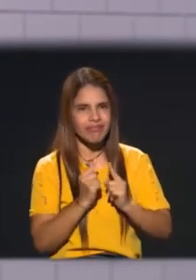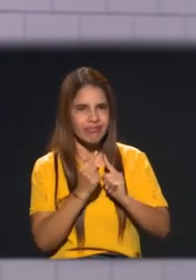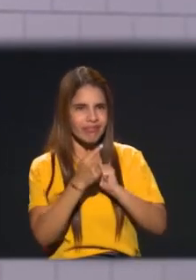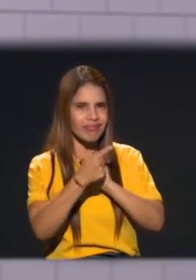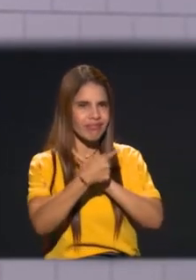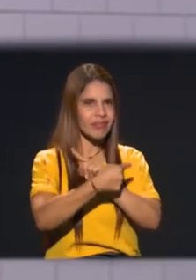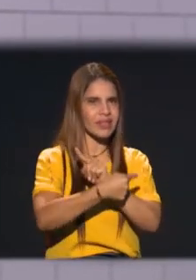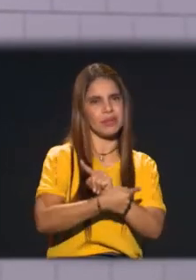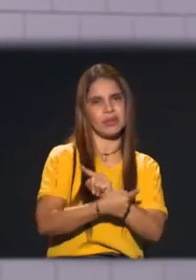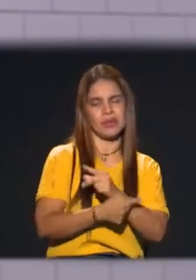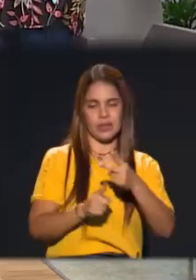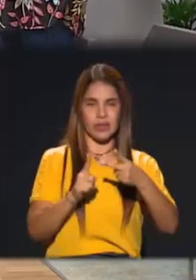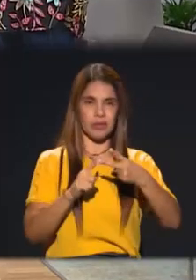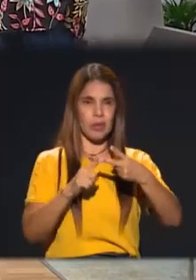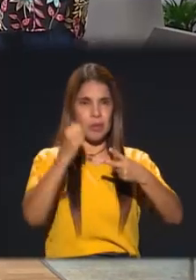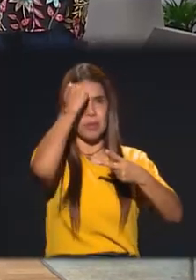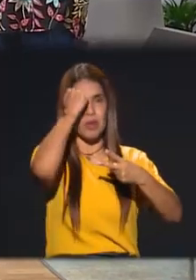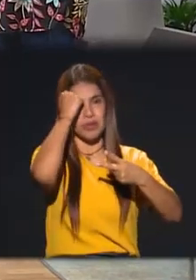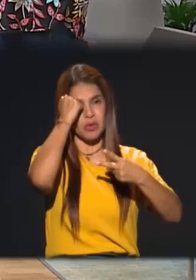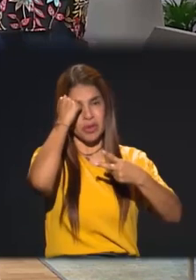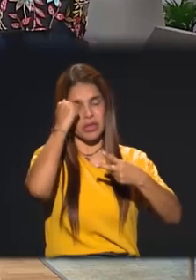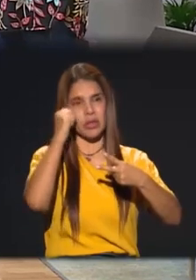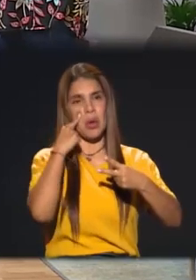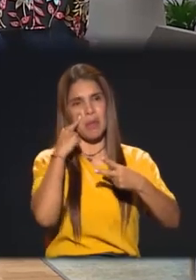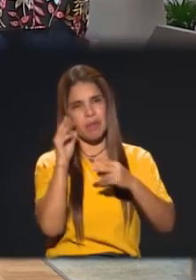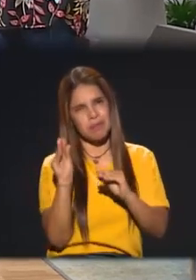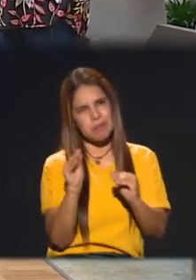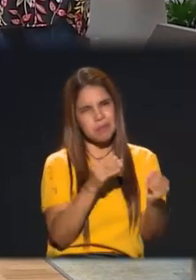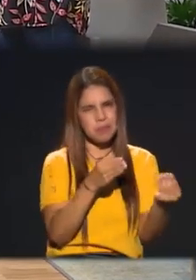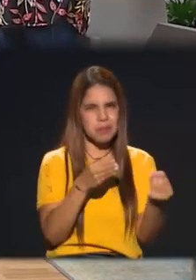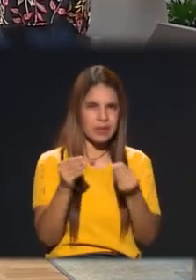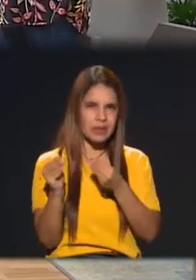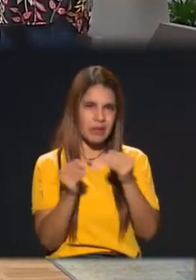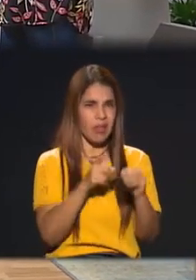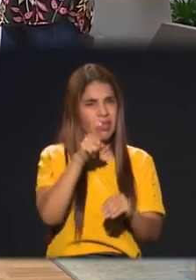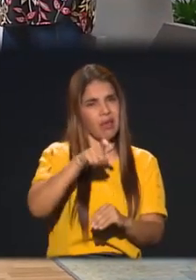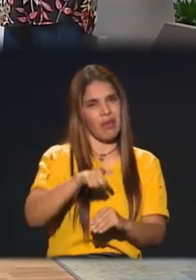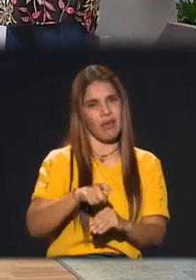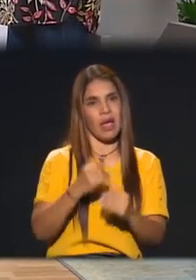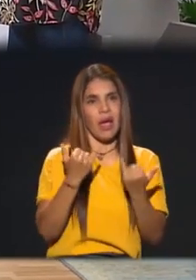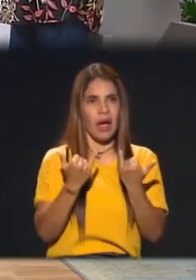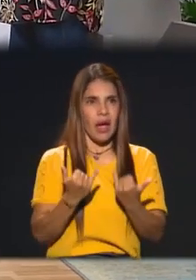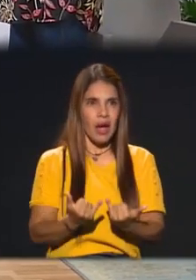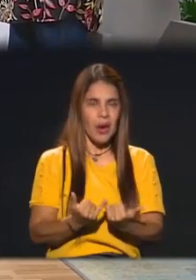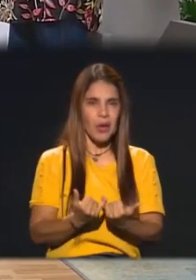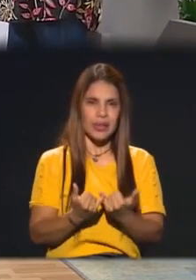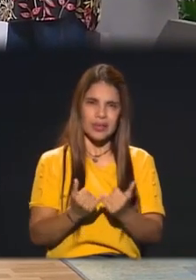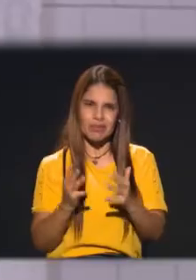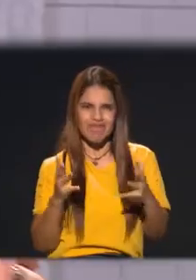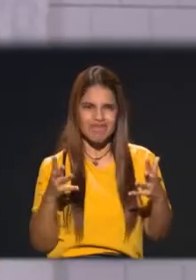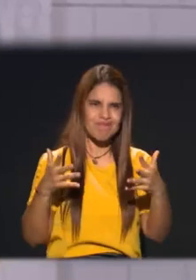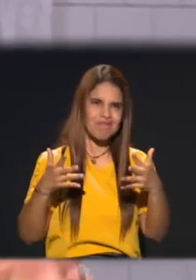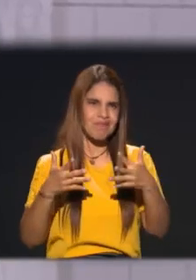segundo es que nosotros como profesores, educadores, tenemos que ser más flexibles, ¿sí? En este momento estamos rompiendo, estamos